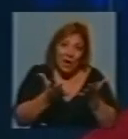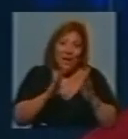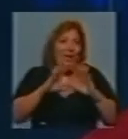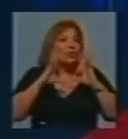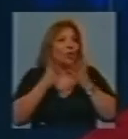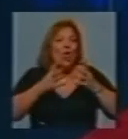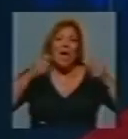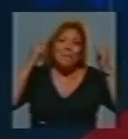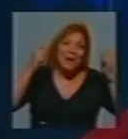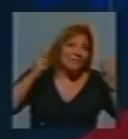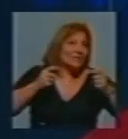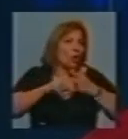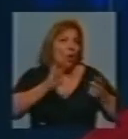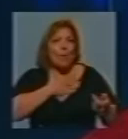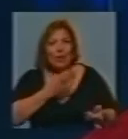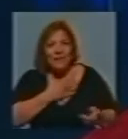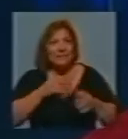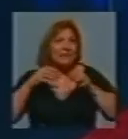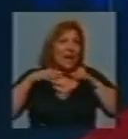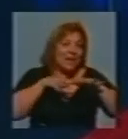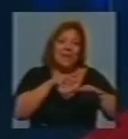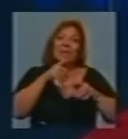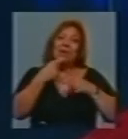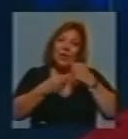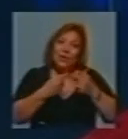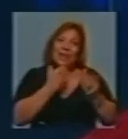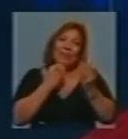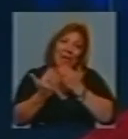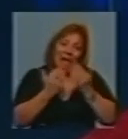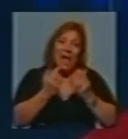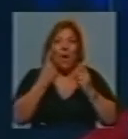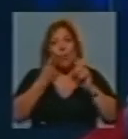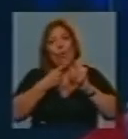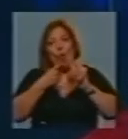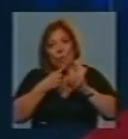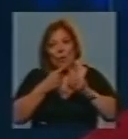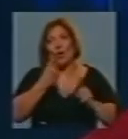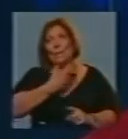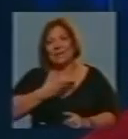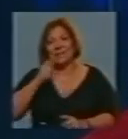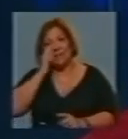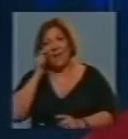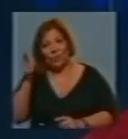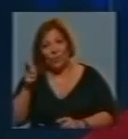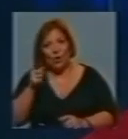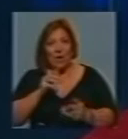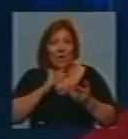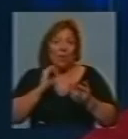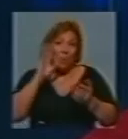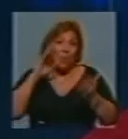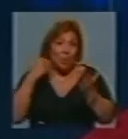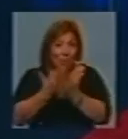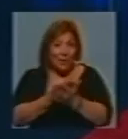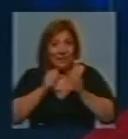de manifestación, de protesta, y que siga intentando dialogar y llegar a algún consenso con el presidente Maduro, tal como lo propone también